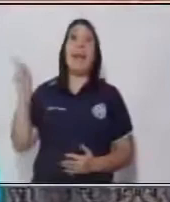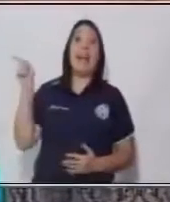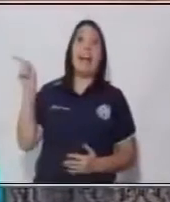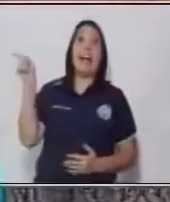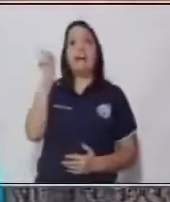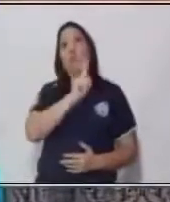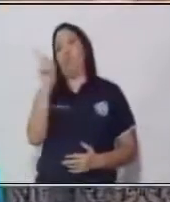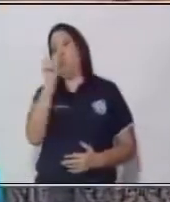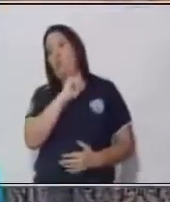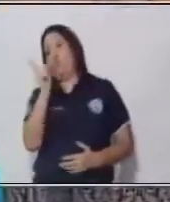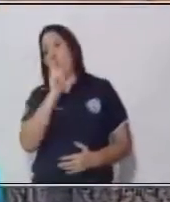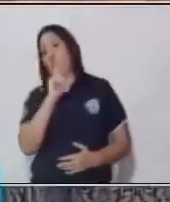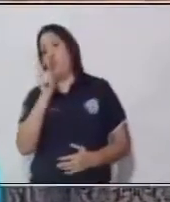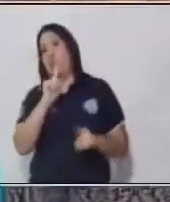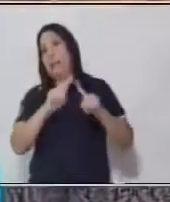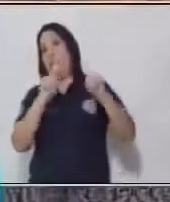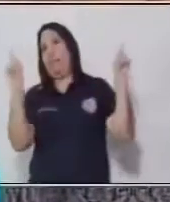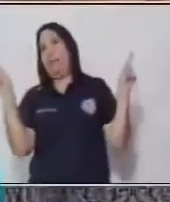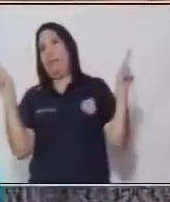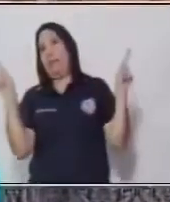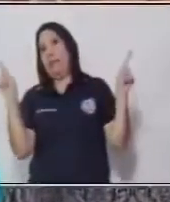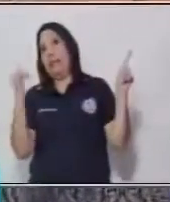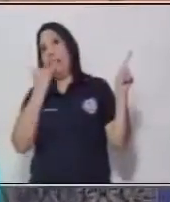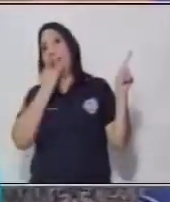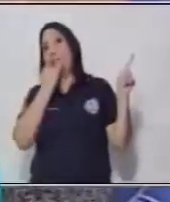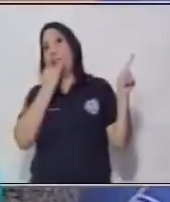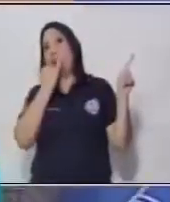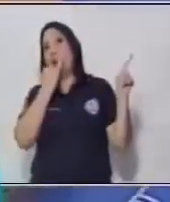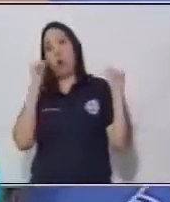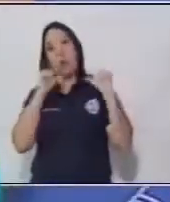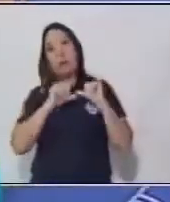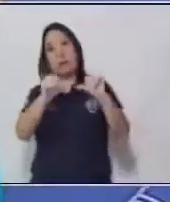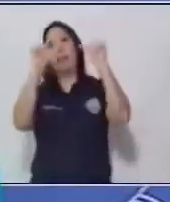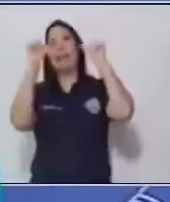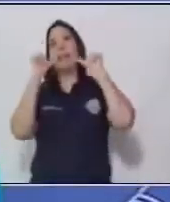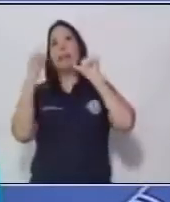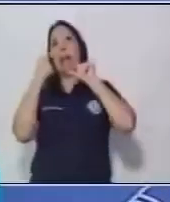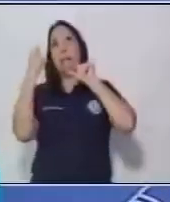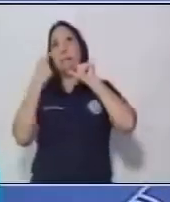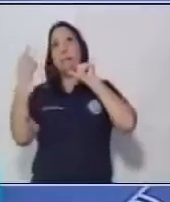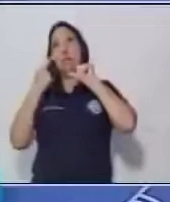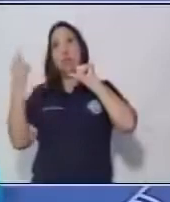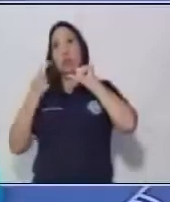este no es, es una casa. Entonces tenemos que seguir buscando.